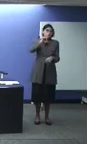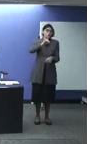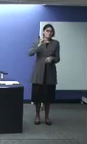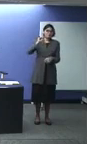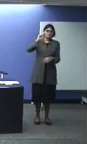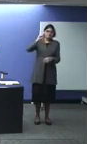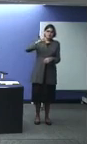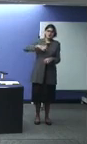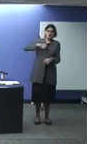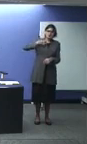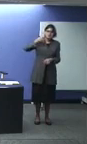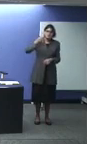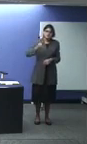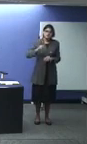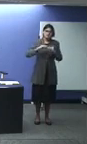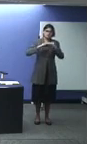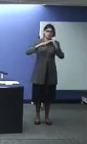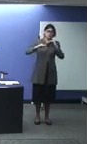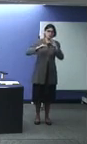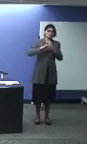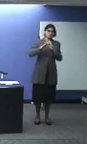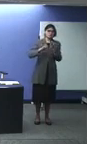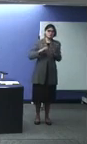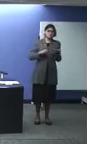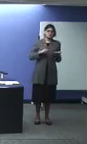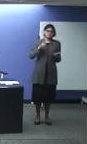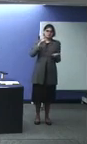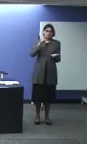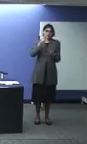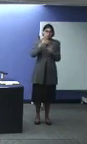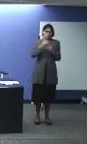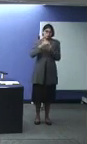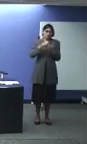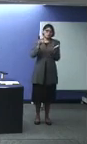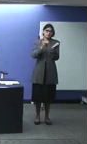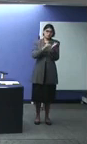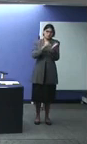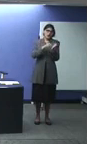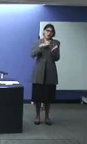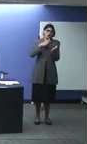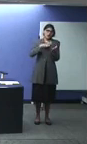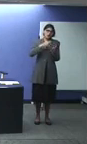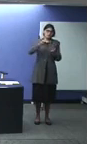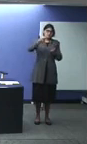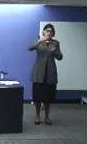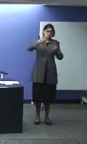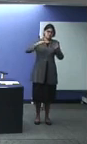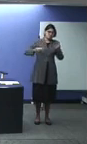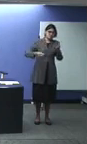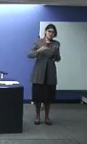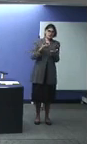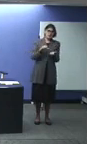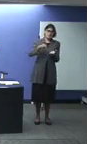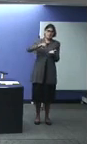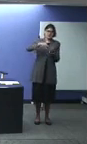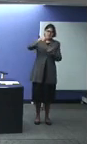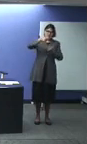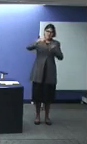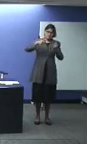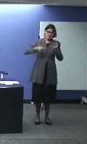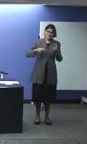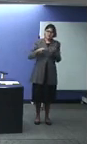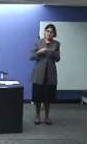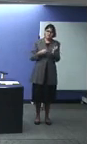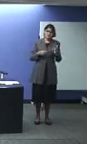la mujer, ¿no? Socialmente hay muchos mandatos que te dicen cómo es y cómo no, y los mismos mandatos también atañen a